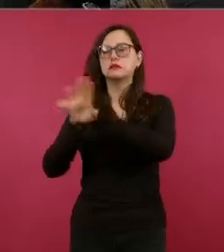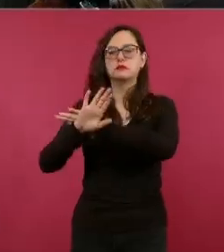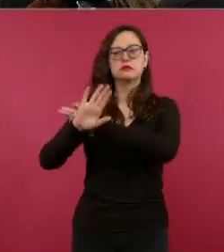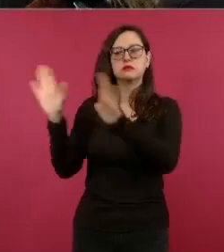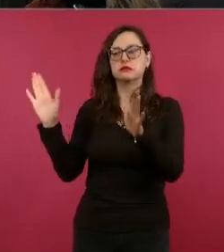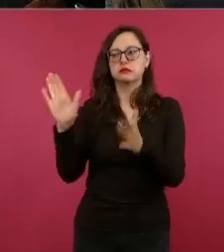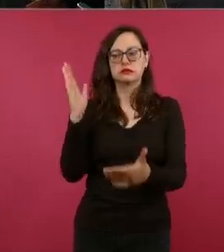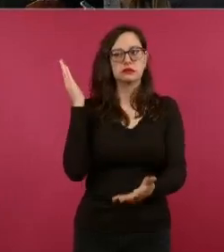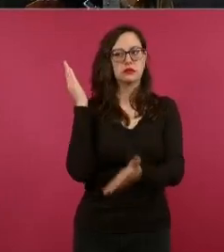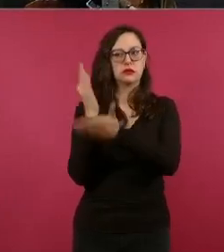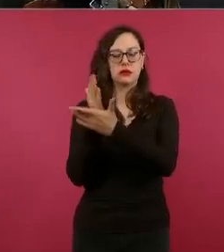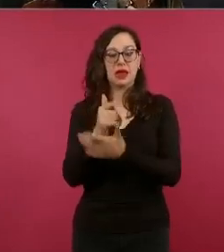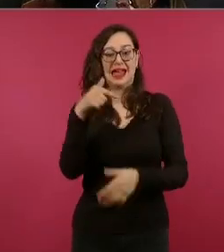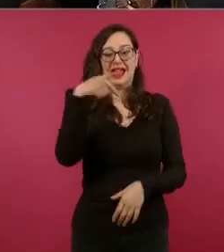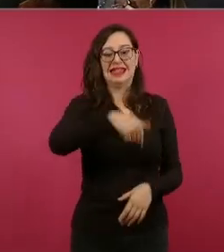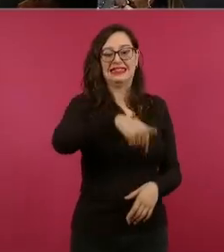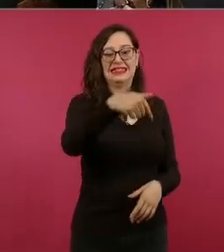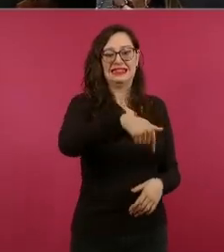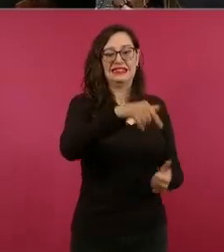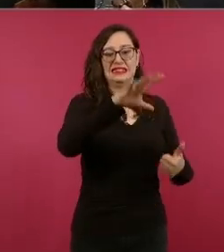Arizona,